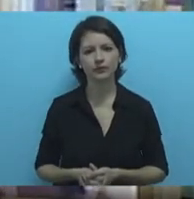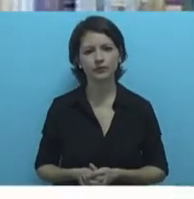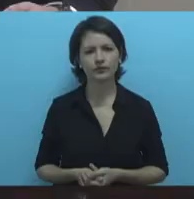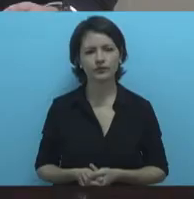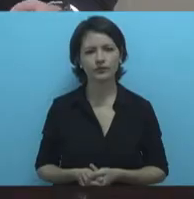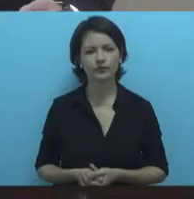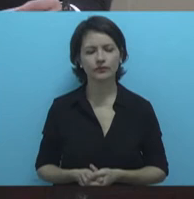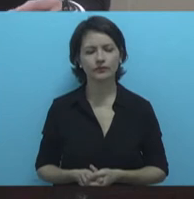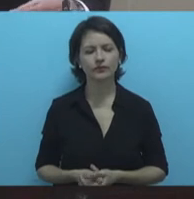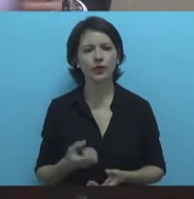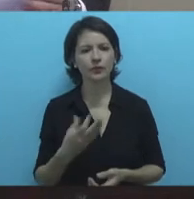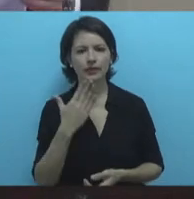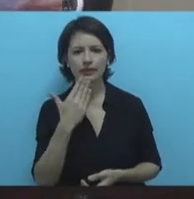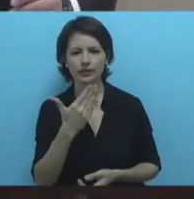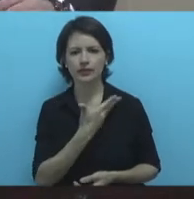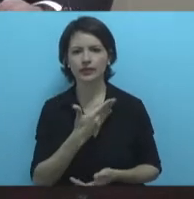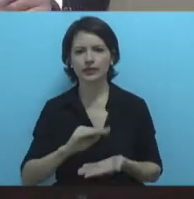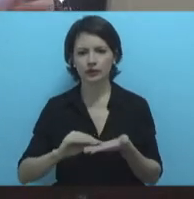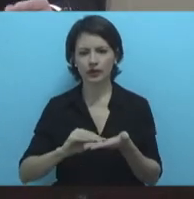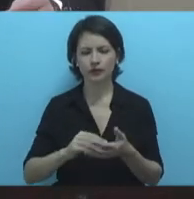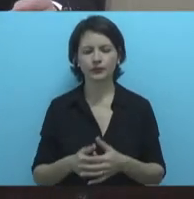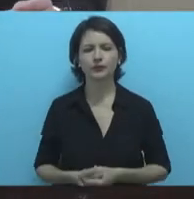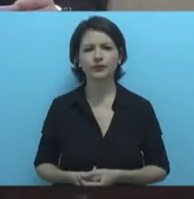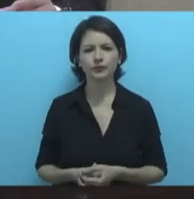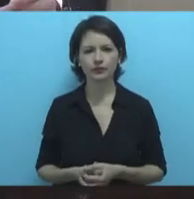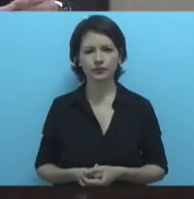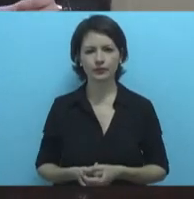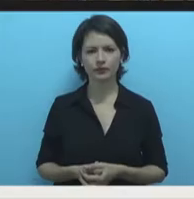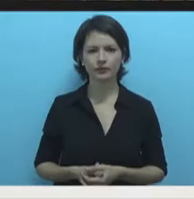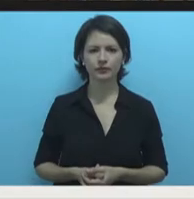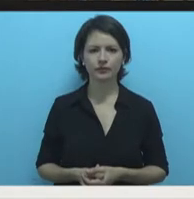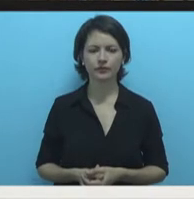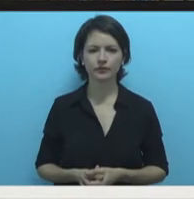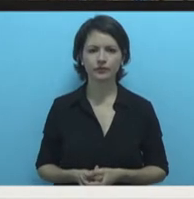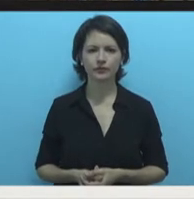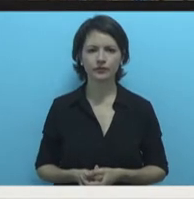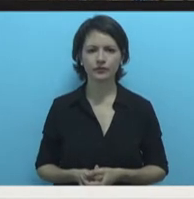gracias diputadas diputados rubén giustiniani tiene la palabra